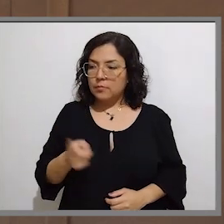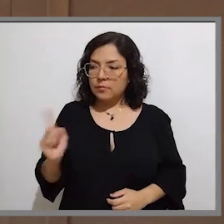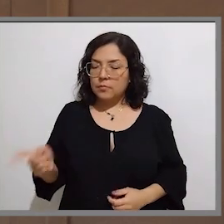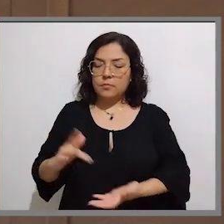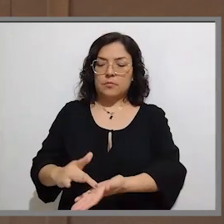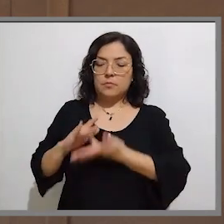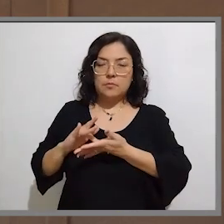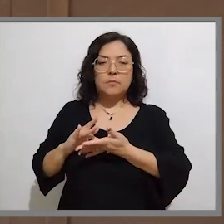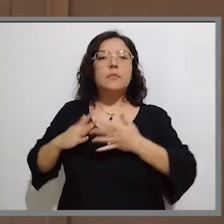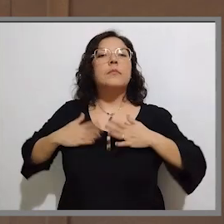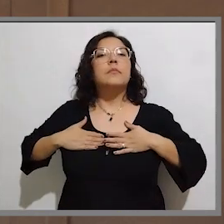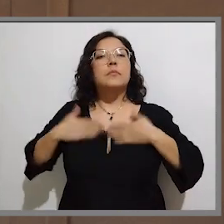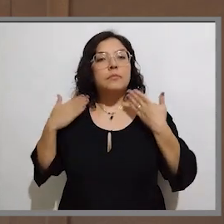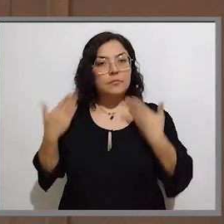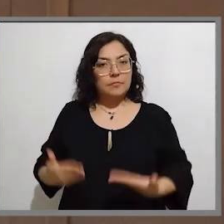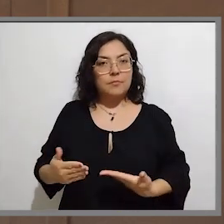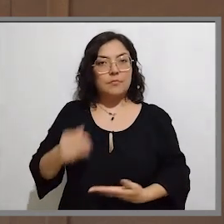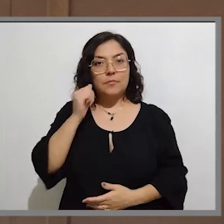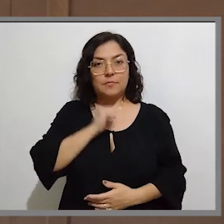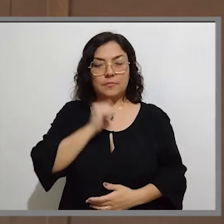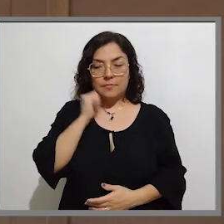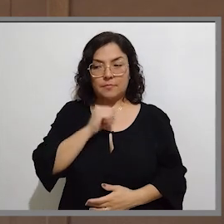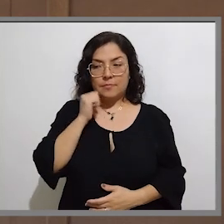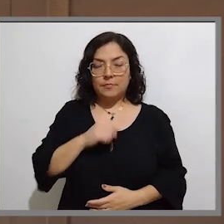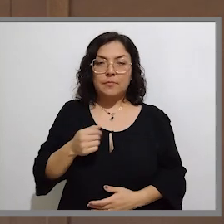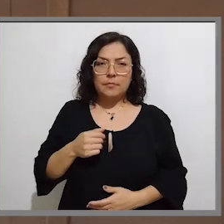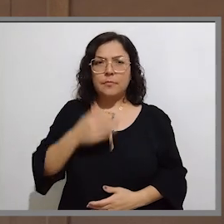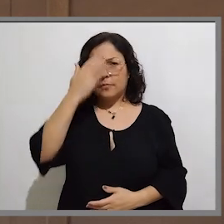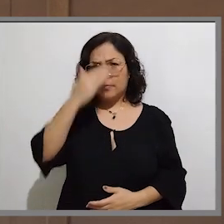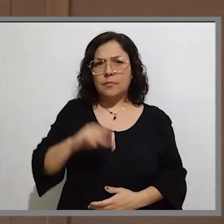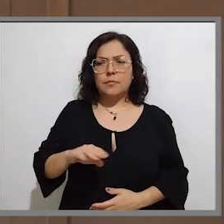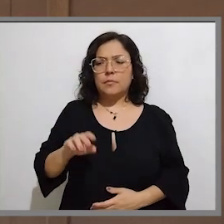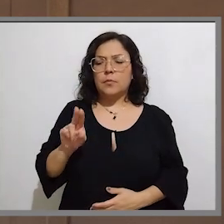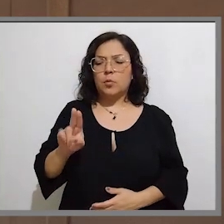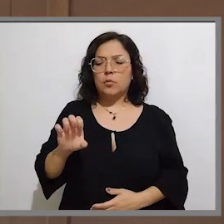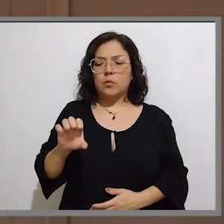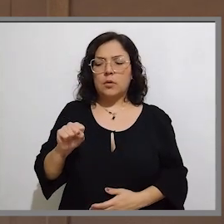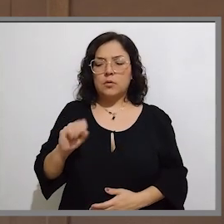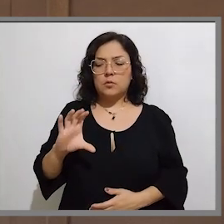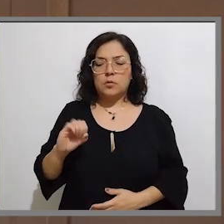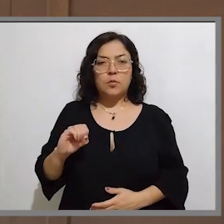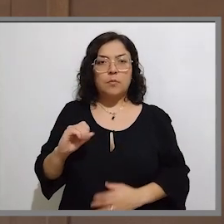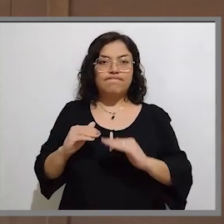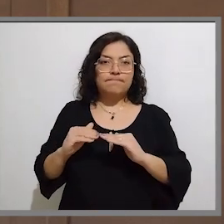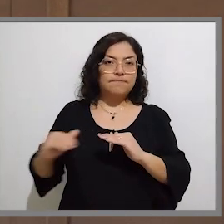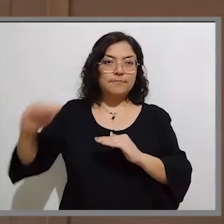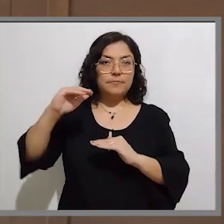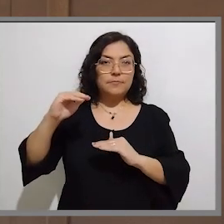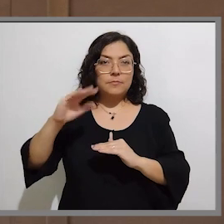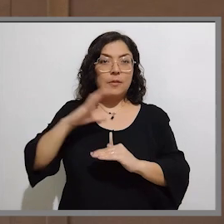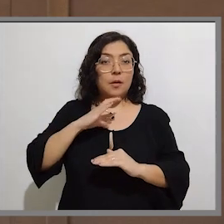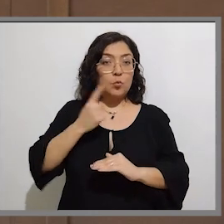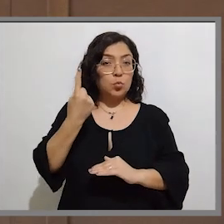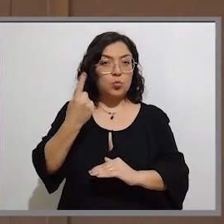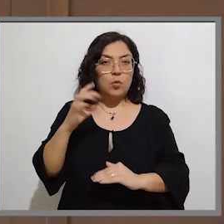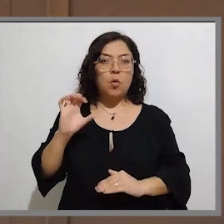UNESCO es una cátedra impulsada por este organismo de las Naciones Unidas para la Ciencia y la Cultura y que permite,